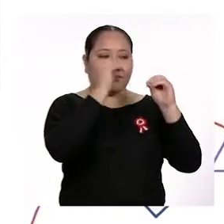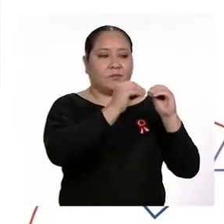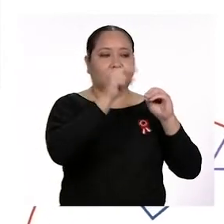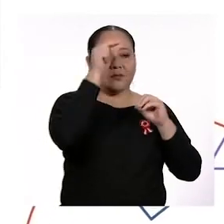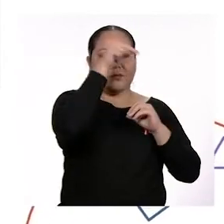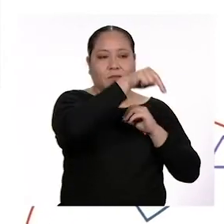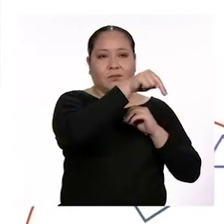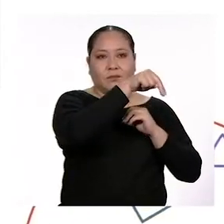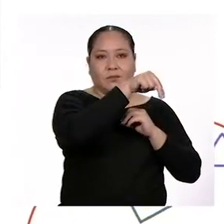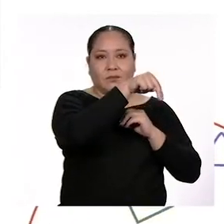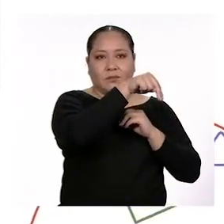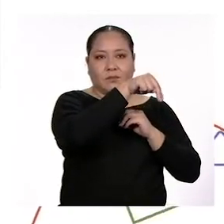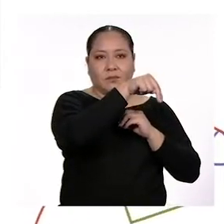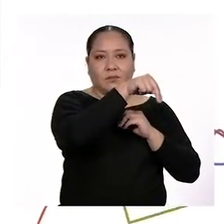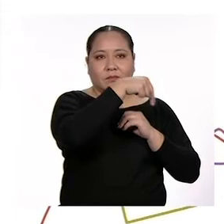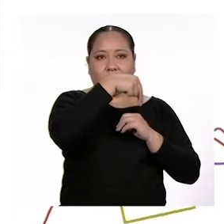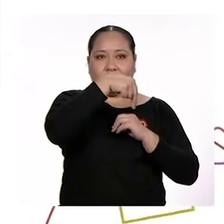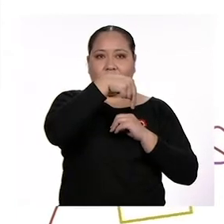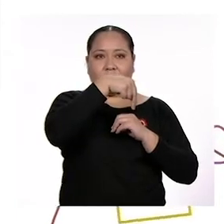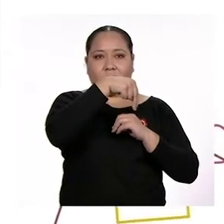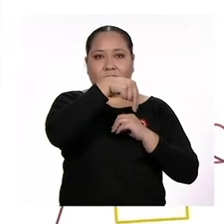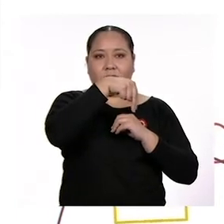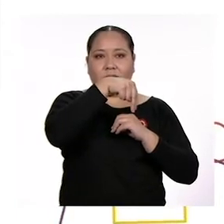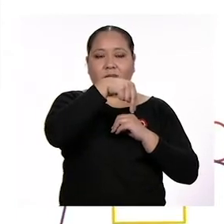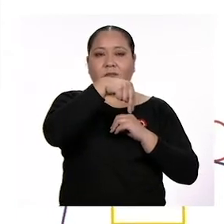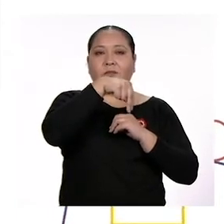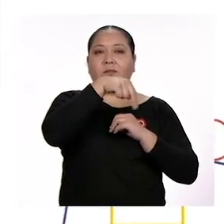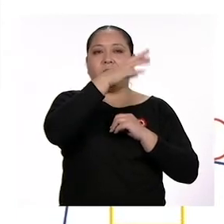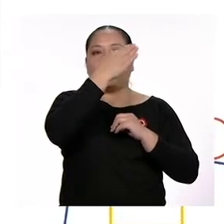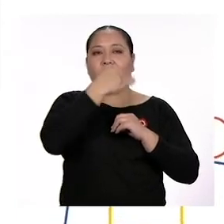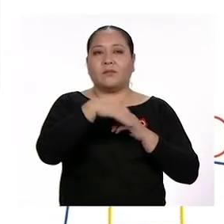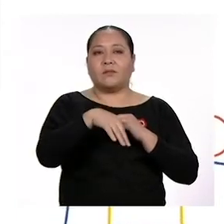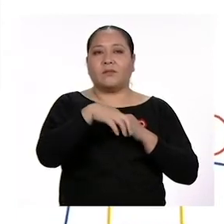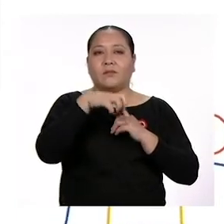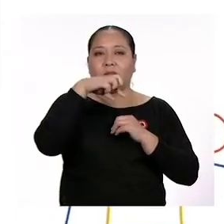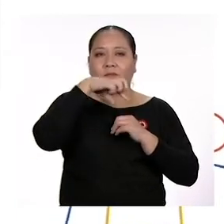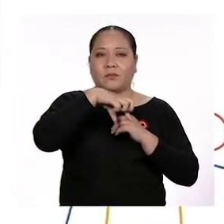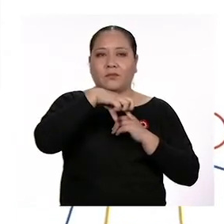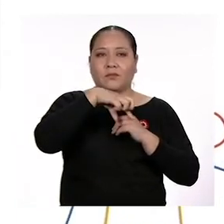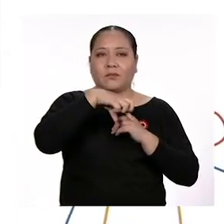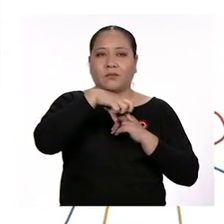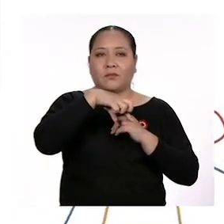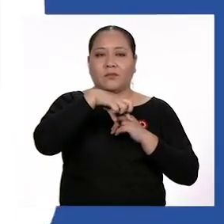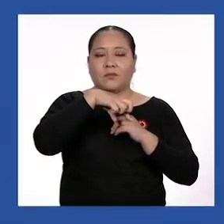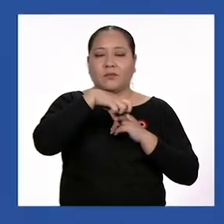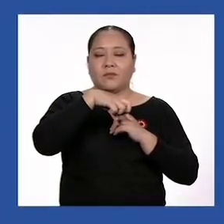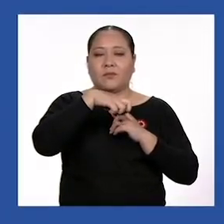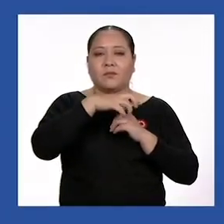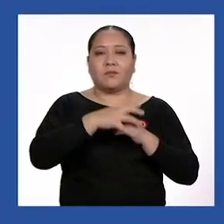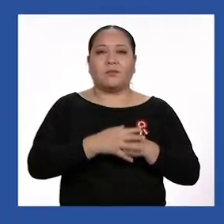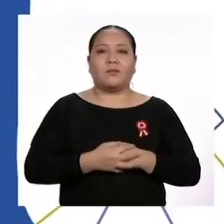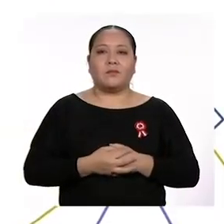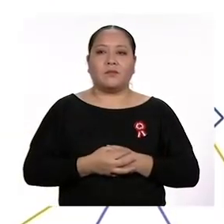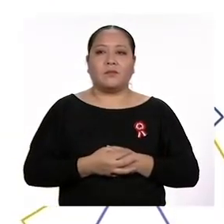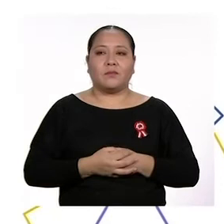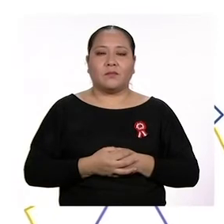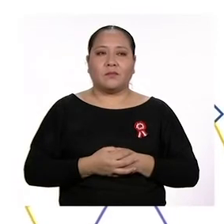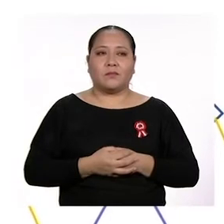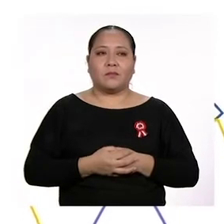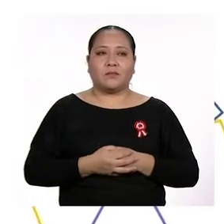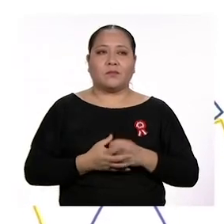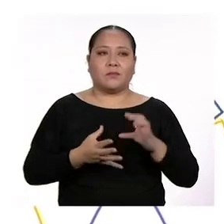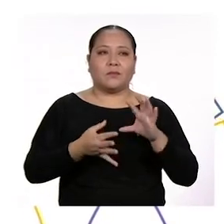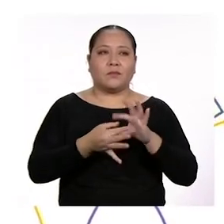intervalos de la categoría normal como N y a los de prehipertensión como P. La unión